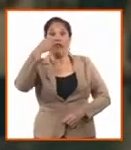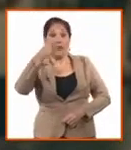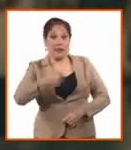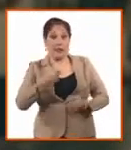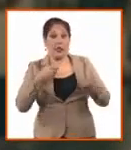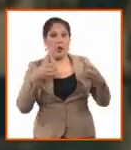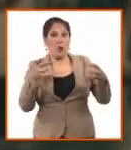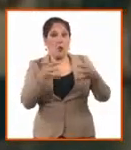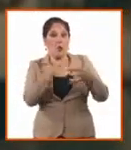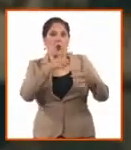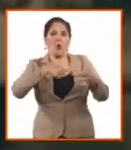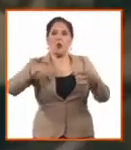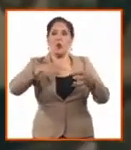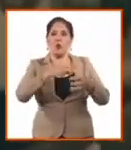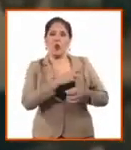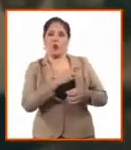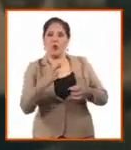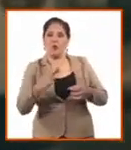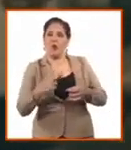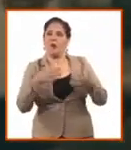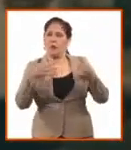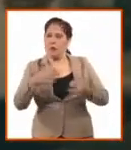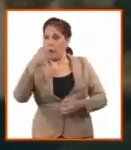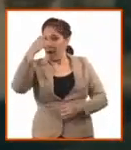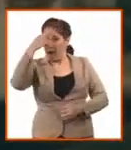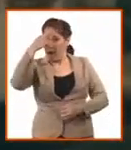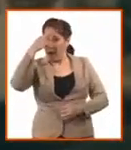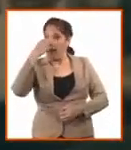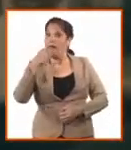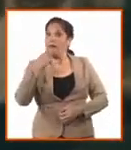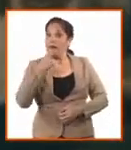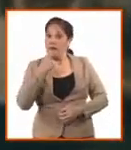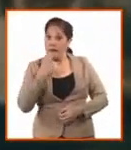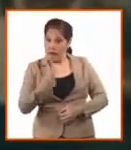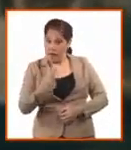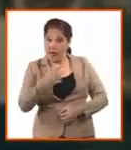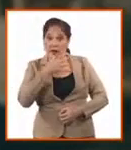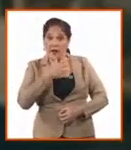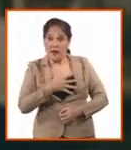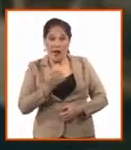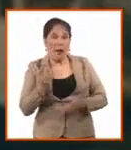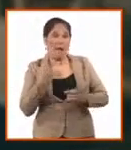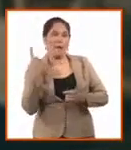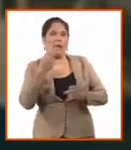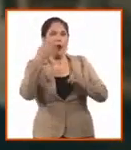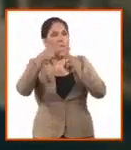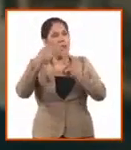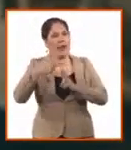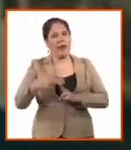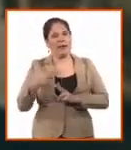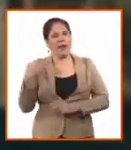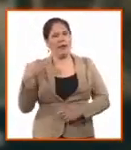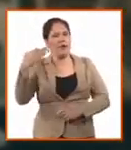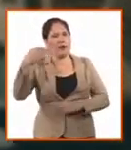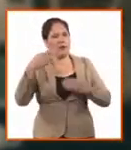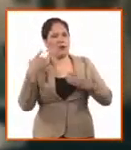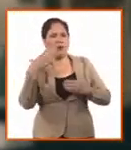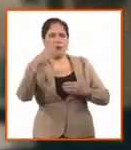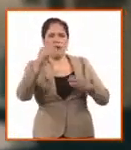a nosotros. Por eso Fidel dice que el Che y yo fuimos los primeros en formar parte de la lista de los futuros